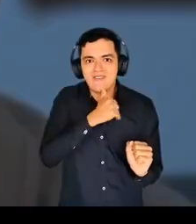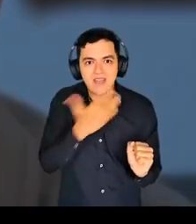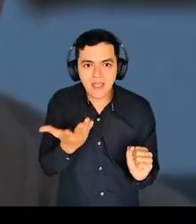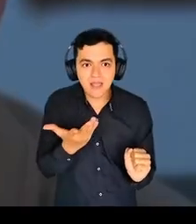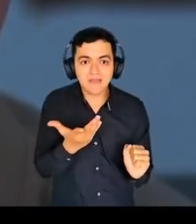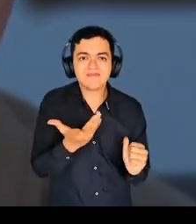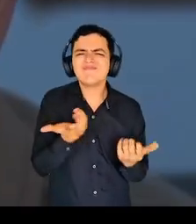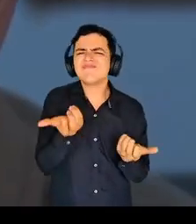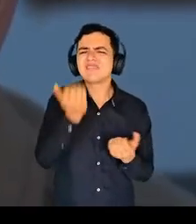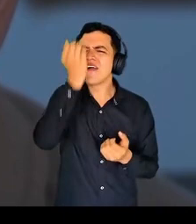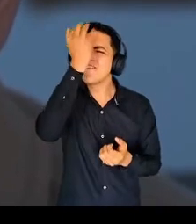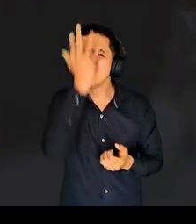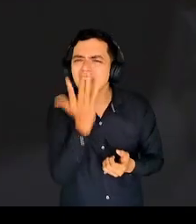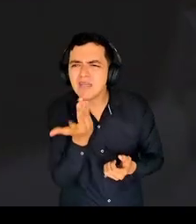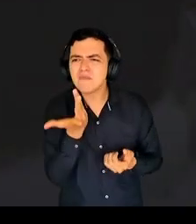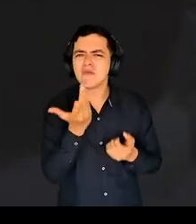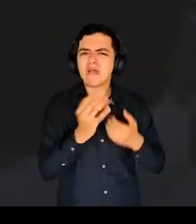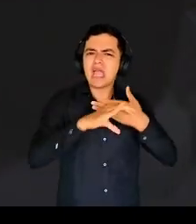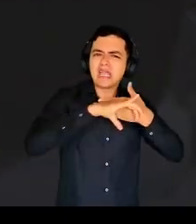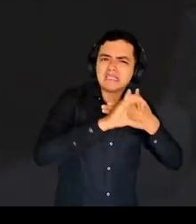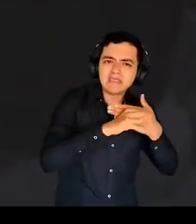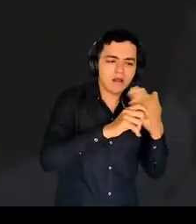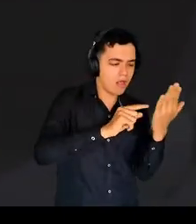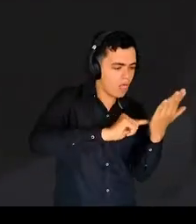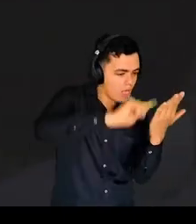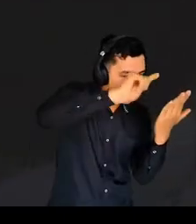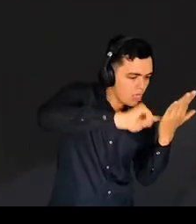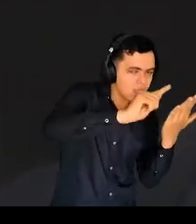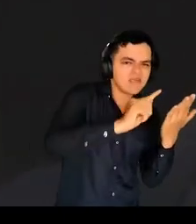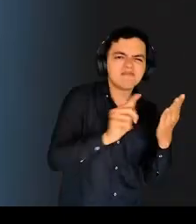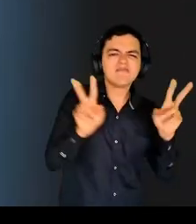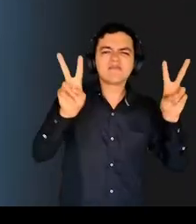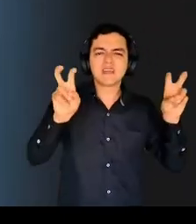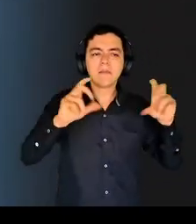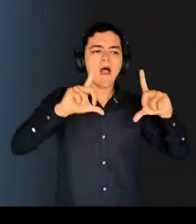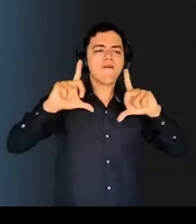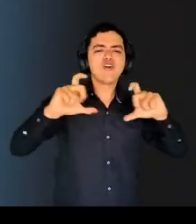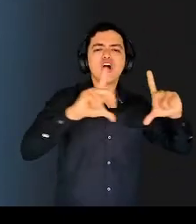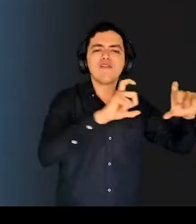realidad, solo por el hecho de presumir tener lo que se anhela hacer.